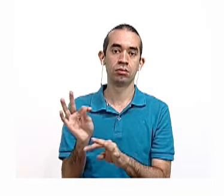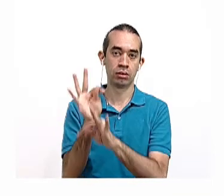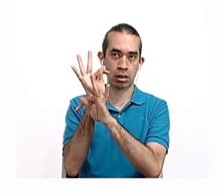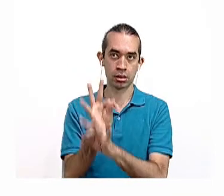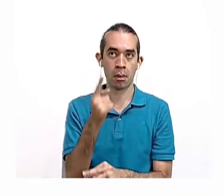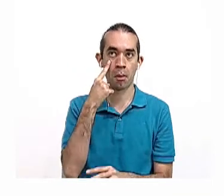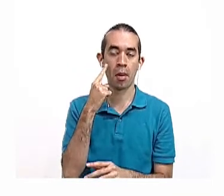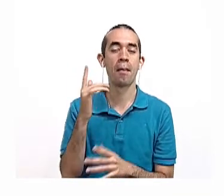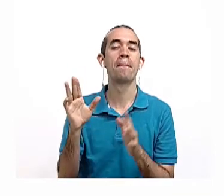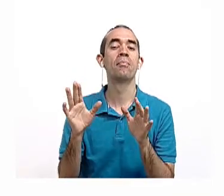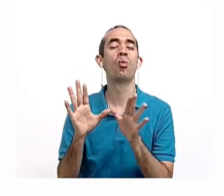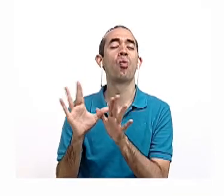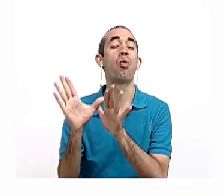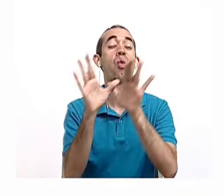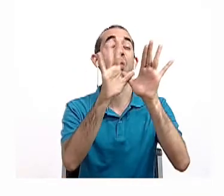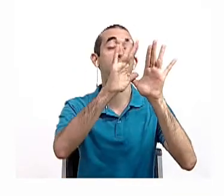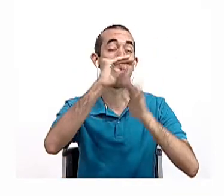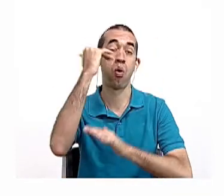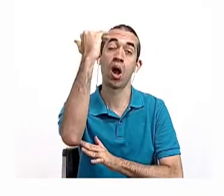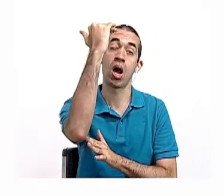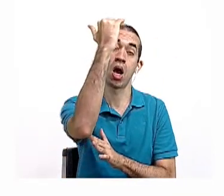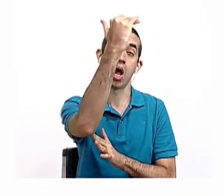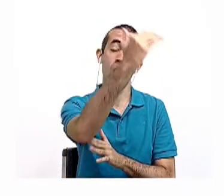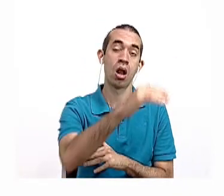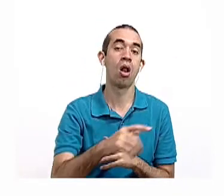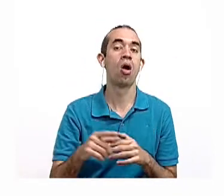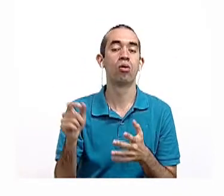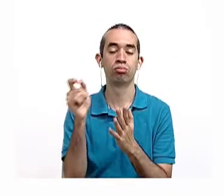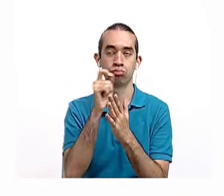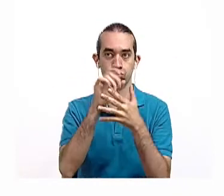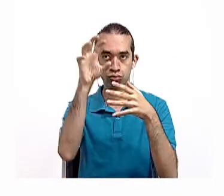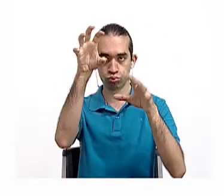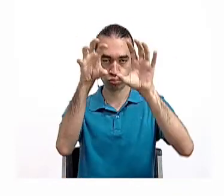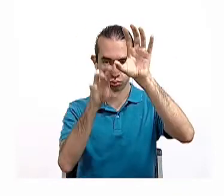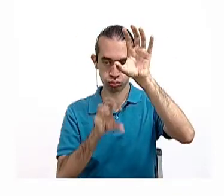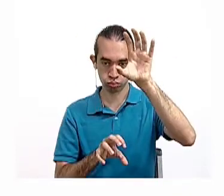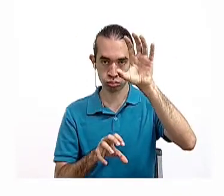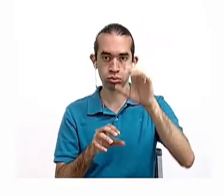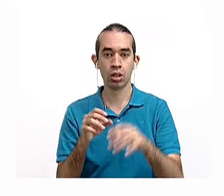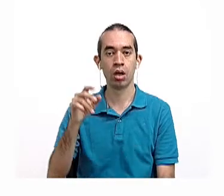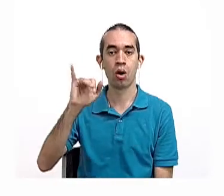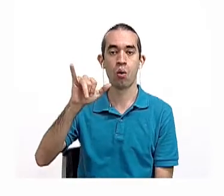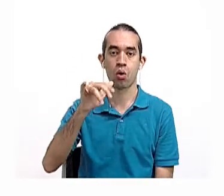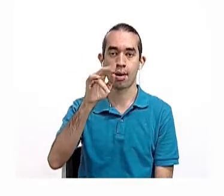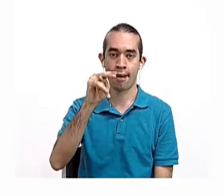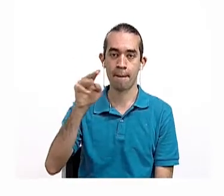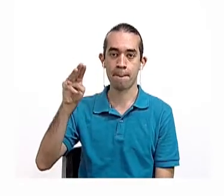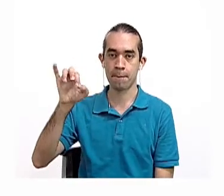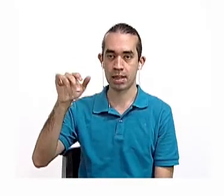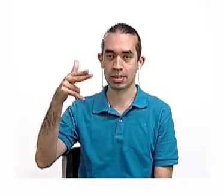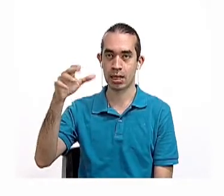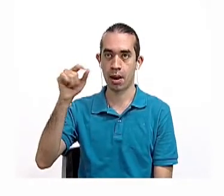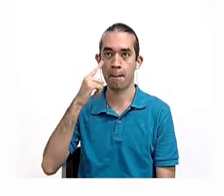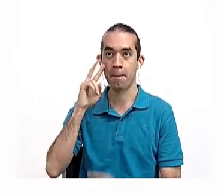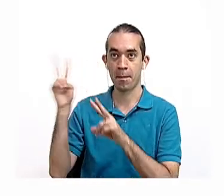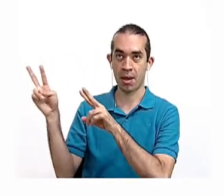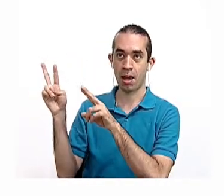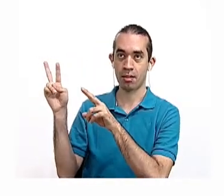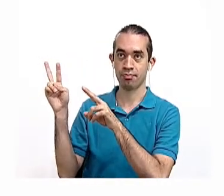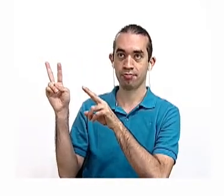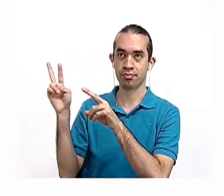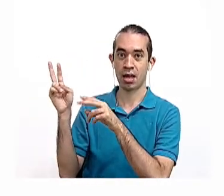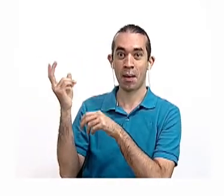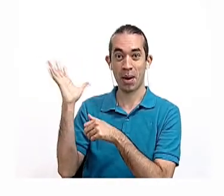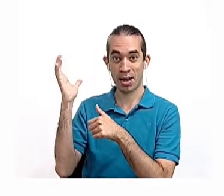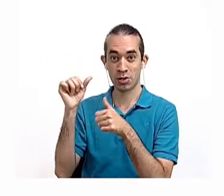Vuelo Supremo, un soneto, de Julián Marchena. Ahí encontraremos el verso, la unidad marcada por pausas, las